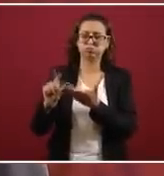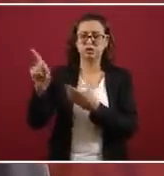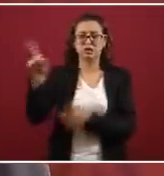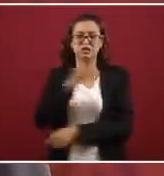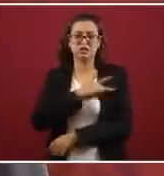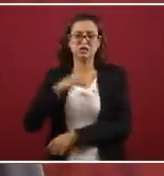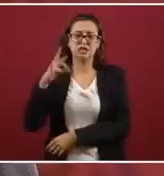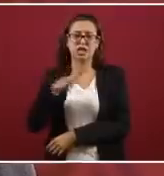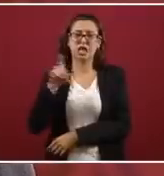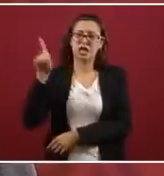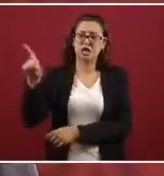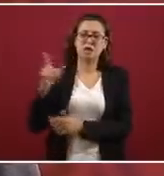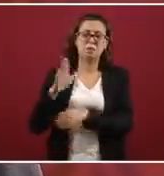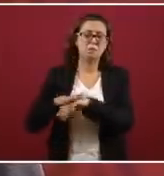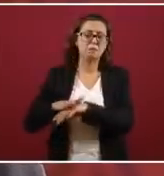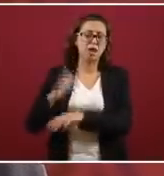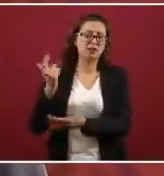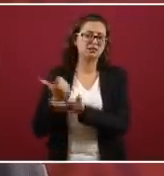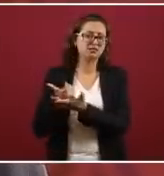China.